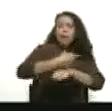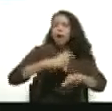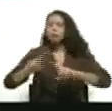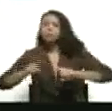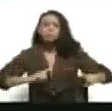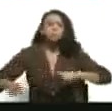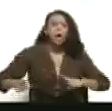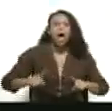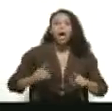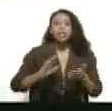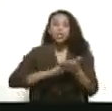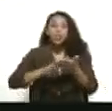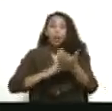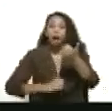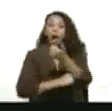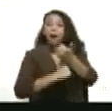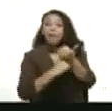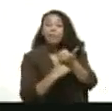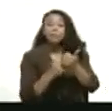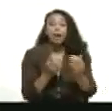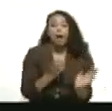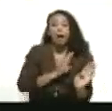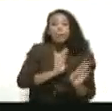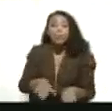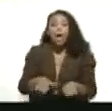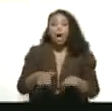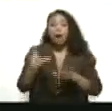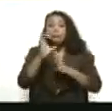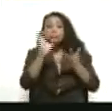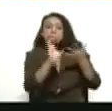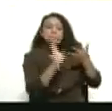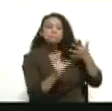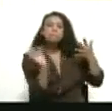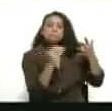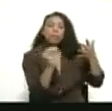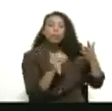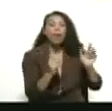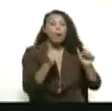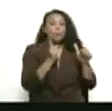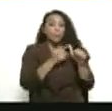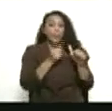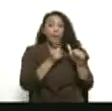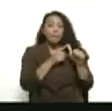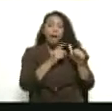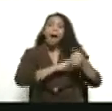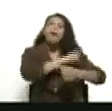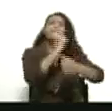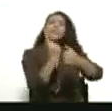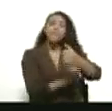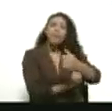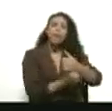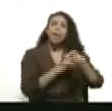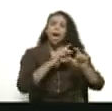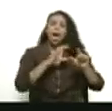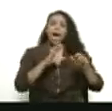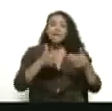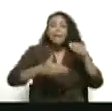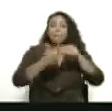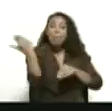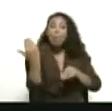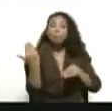para aportar, bueno, elementos necesarios, por una parte, para fortalecer este